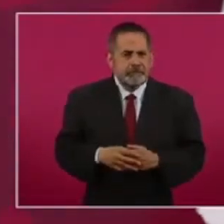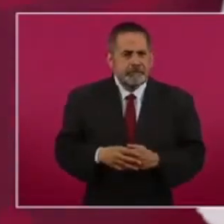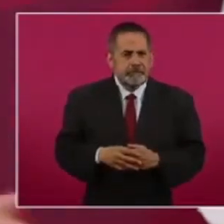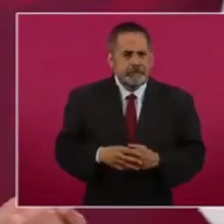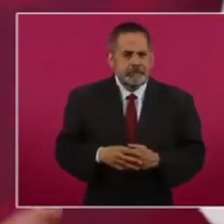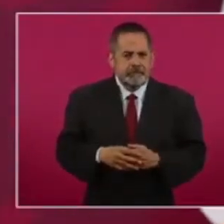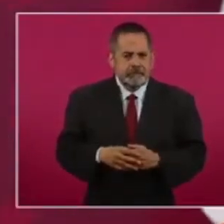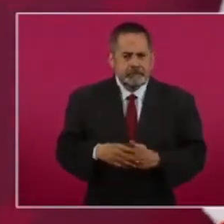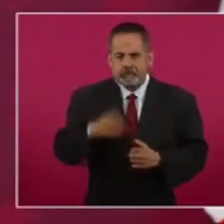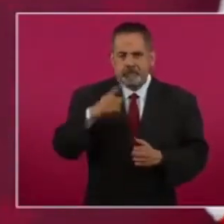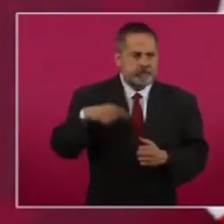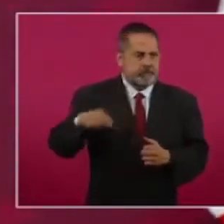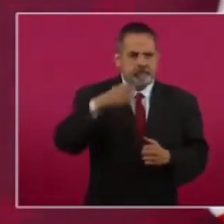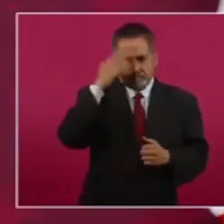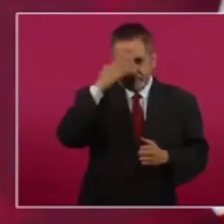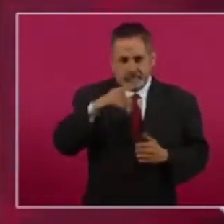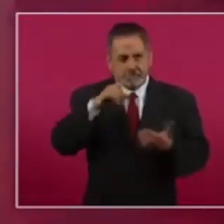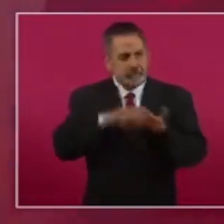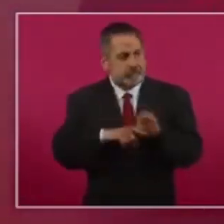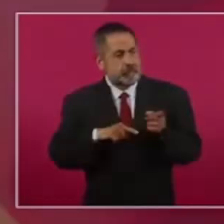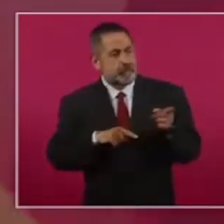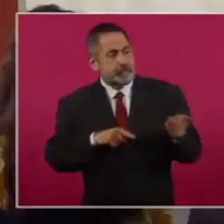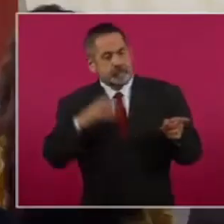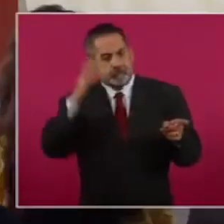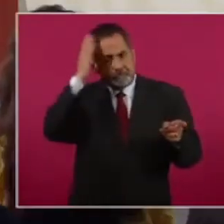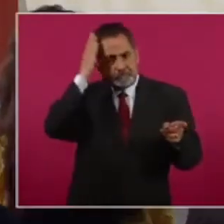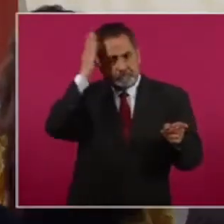se sabe de un dirigente